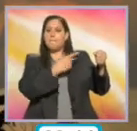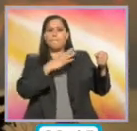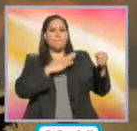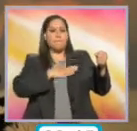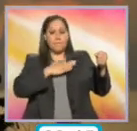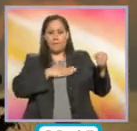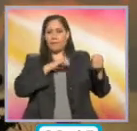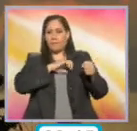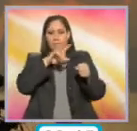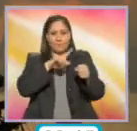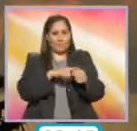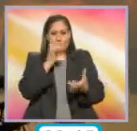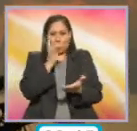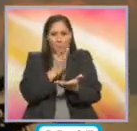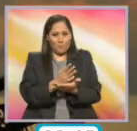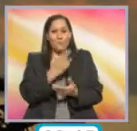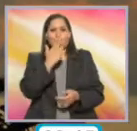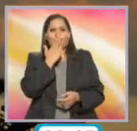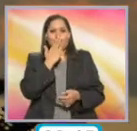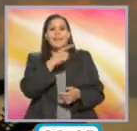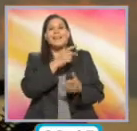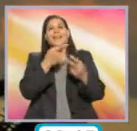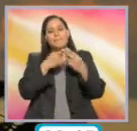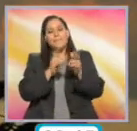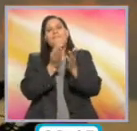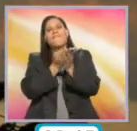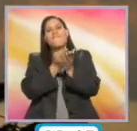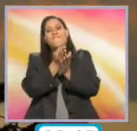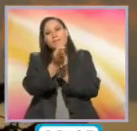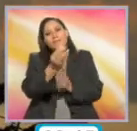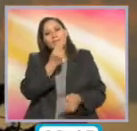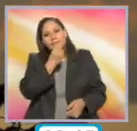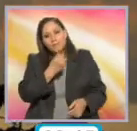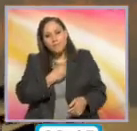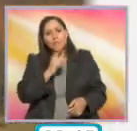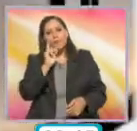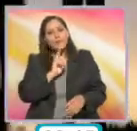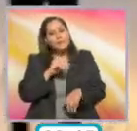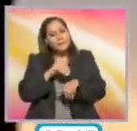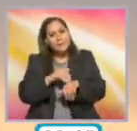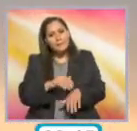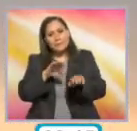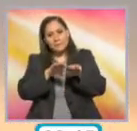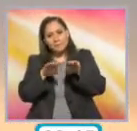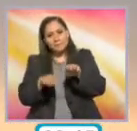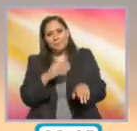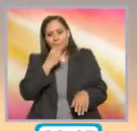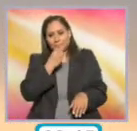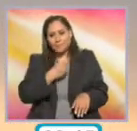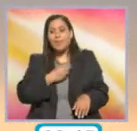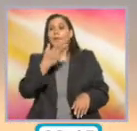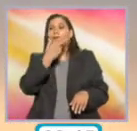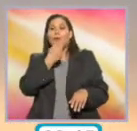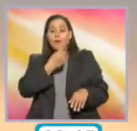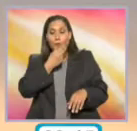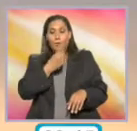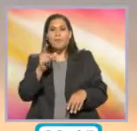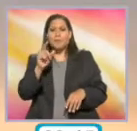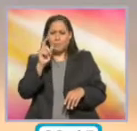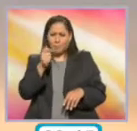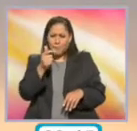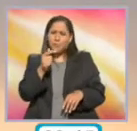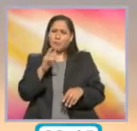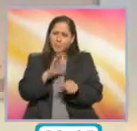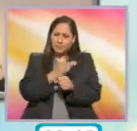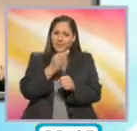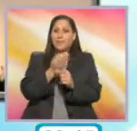entonces empieza la fidelidad forzada, ¿no? Por parte de la mujer. El hombre empezó como siendo fiel un poco, pero